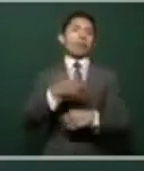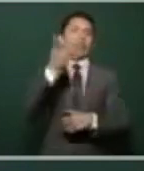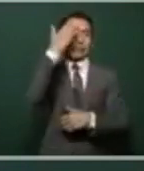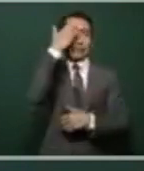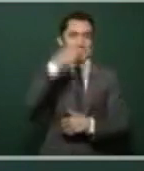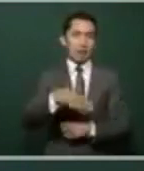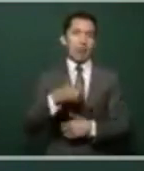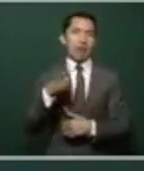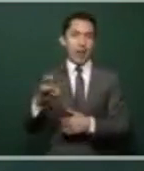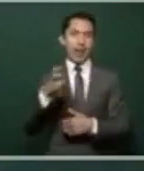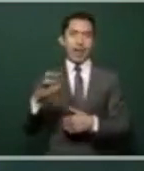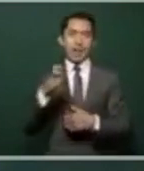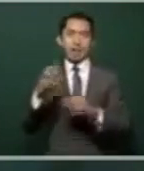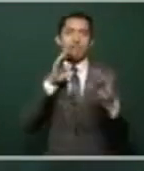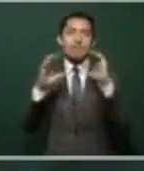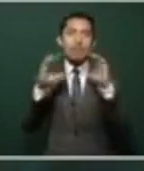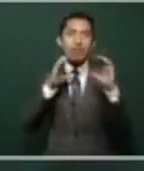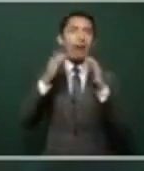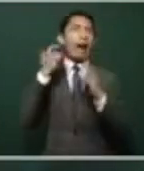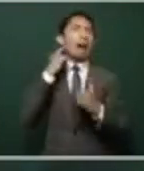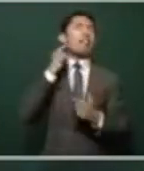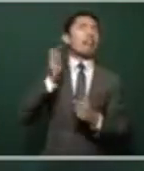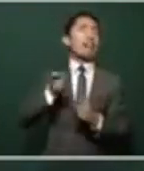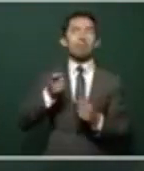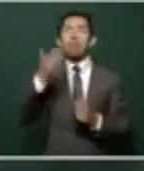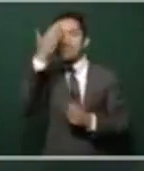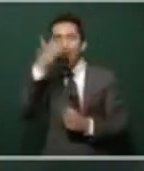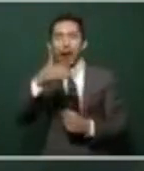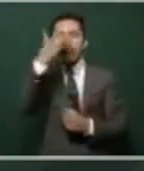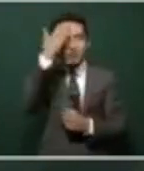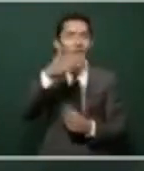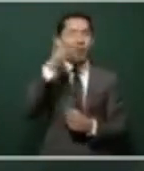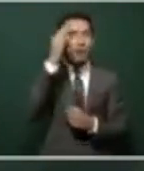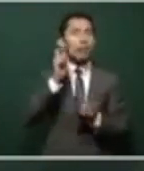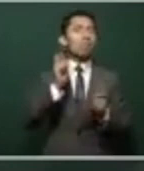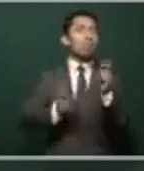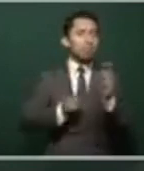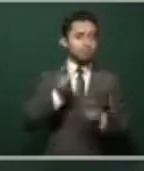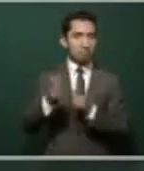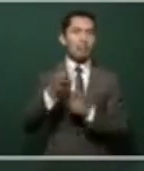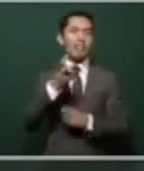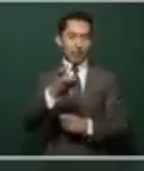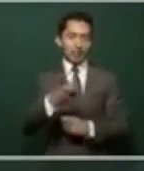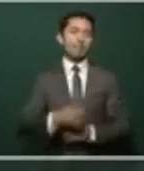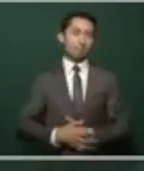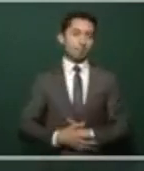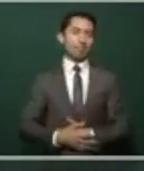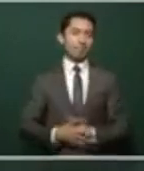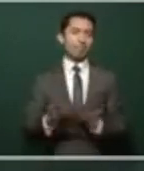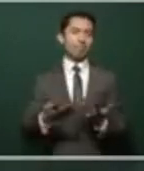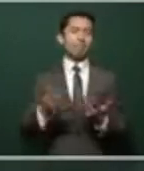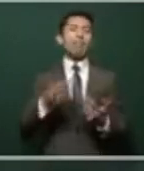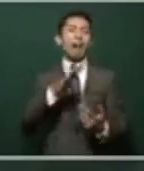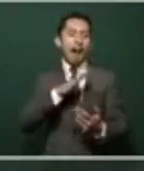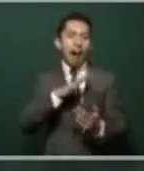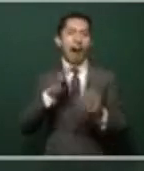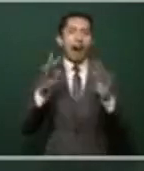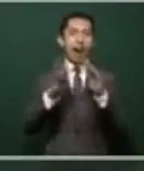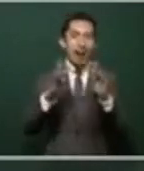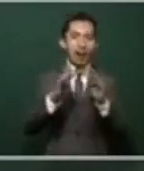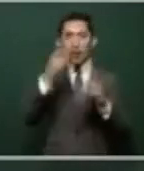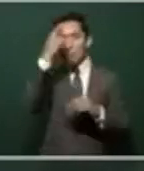de comunicación, como el nombre lo indica, son los enlaces, son los